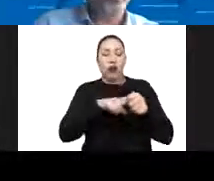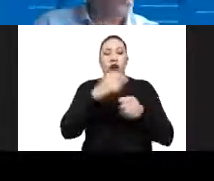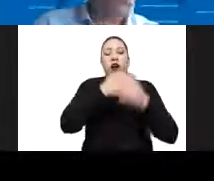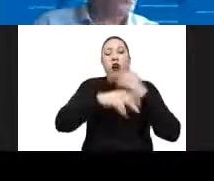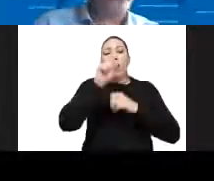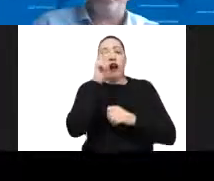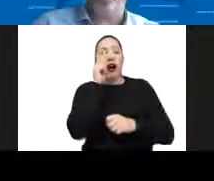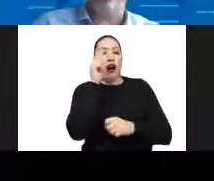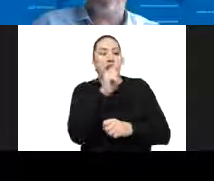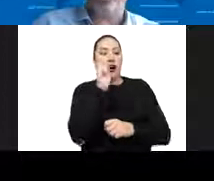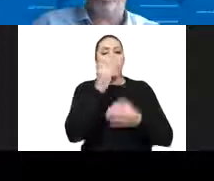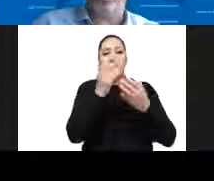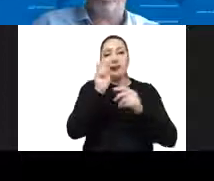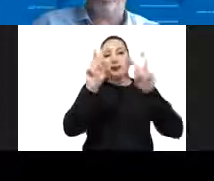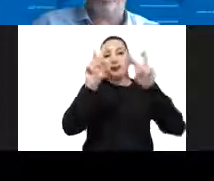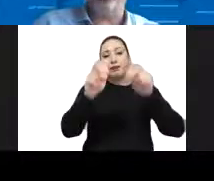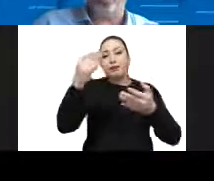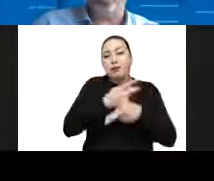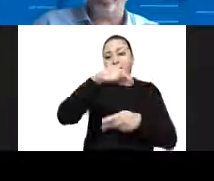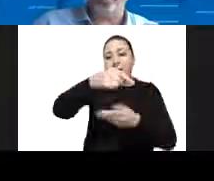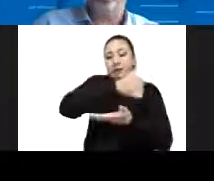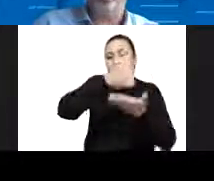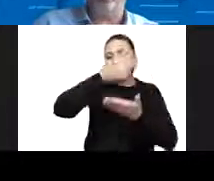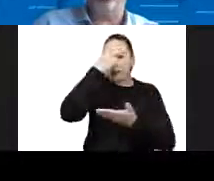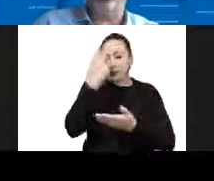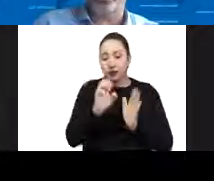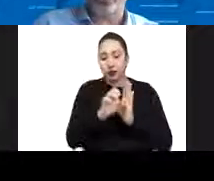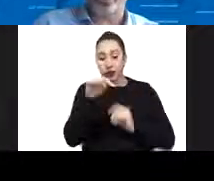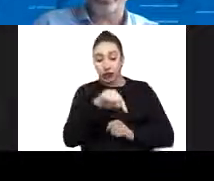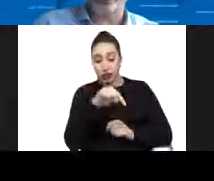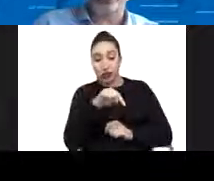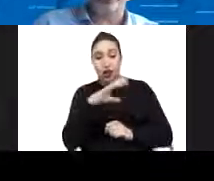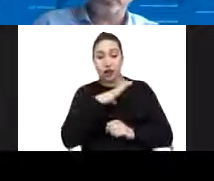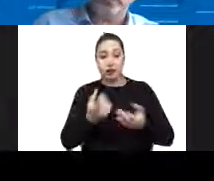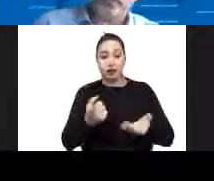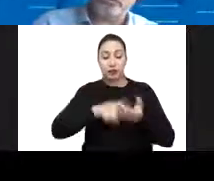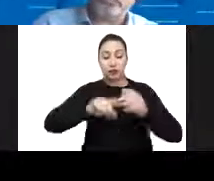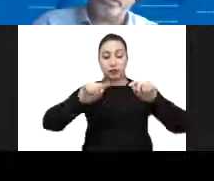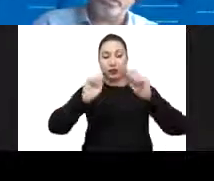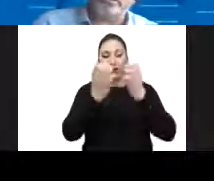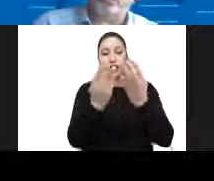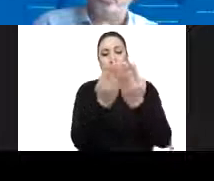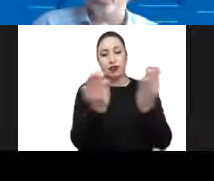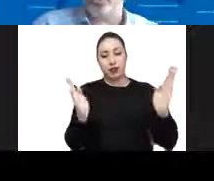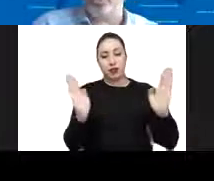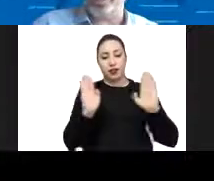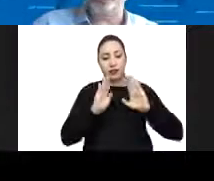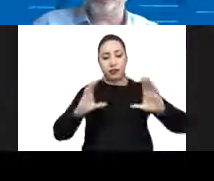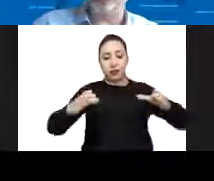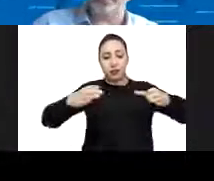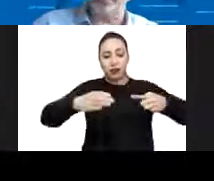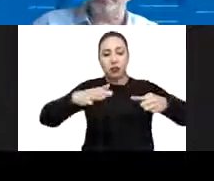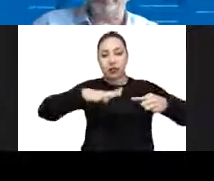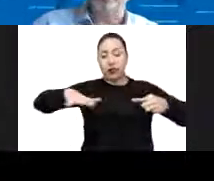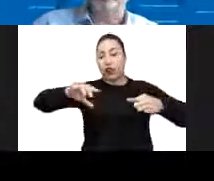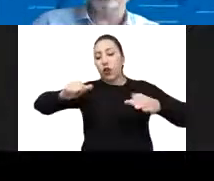vemos en el tema de la ciudad. Tenemos una ciudad que está dentro de una cuenca, tenemos el sistema Cutzamala que está dentro de otra cuenca, el sistema